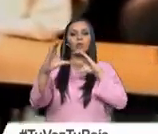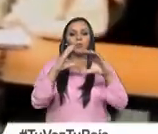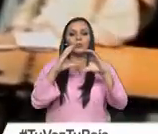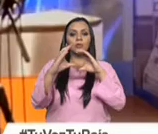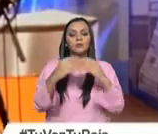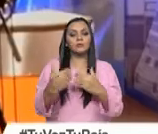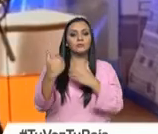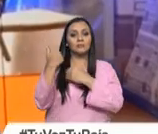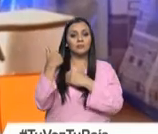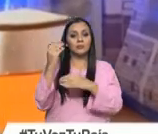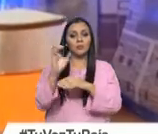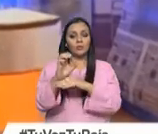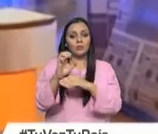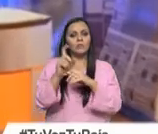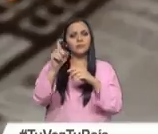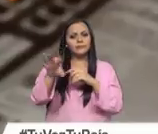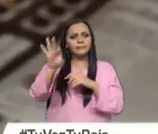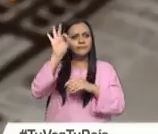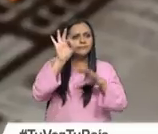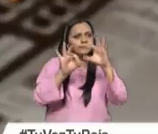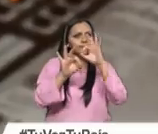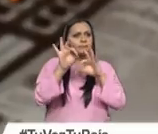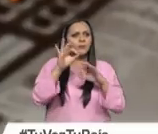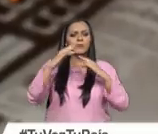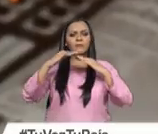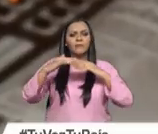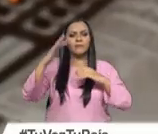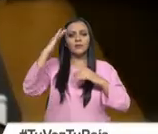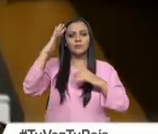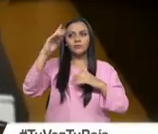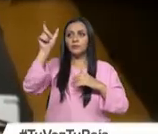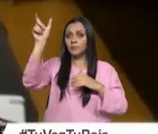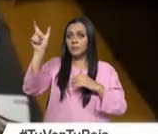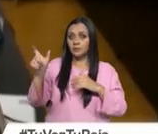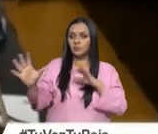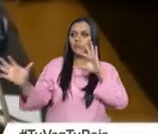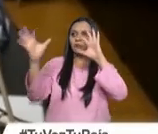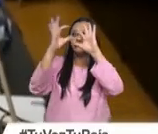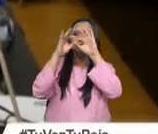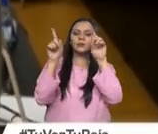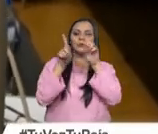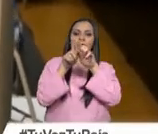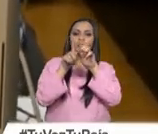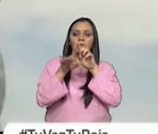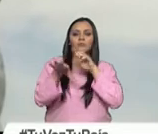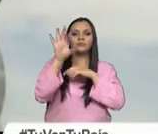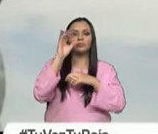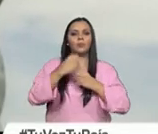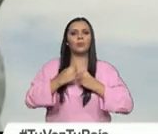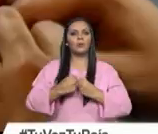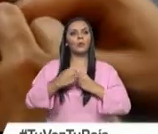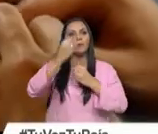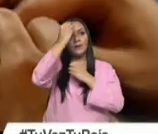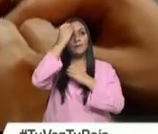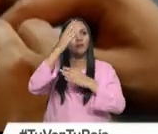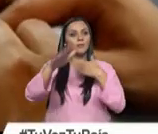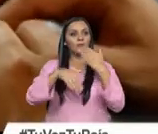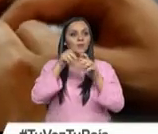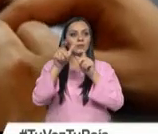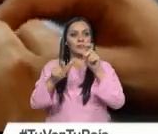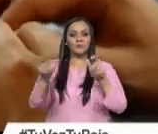comunicación ecuatoriano que encuentran en los ideales de Espejo el camino para enfrentar al poder e informar a la